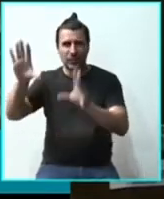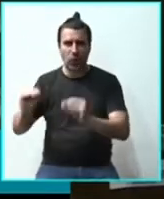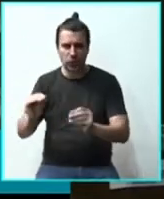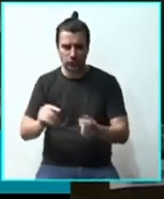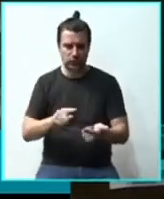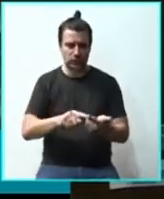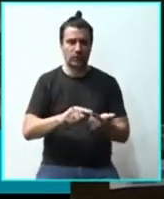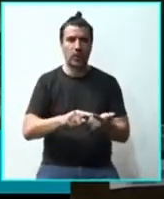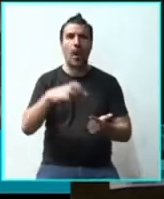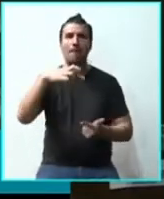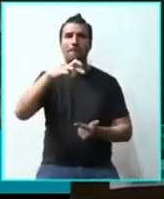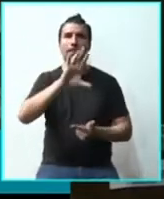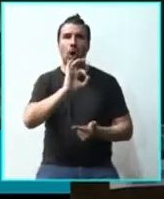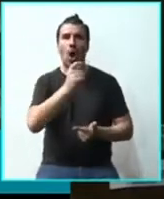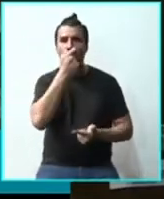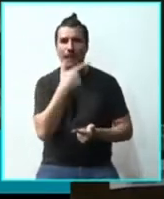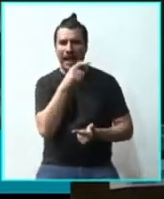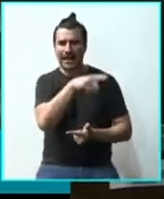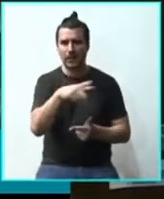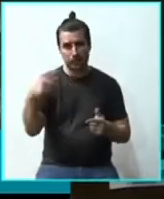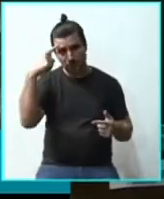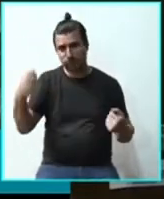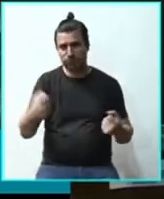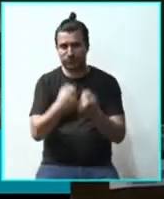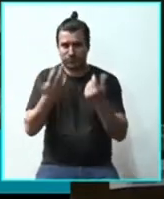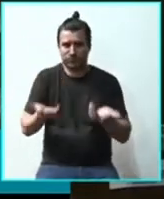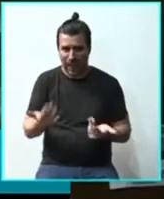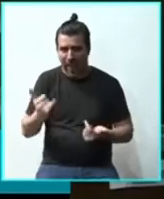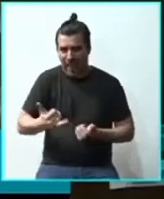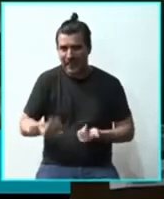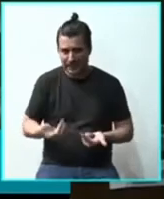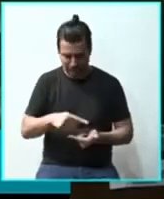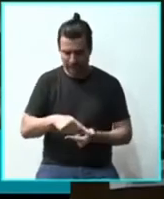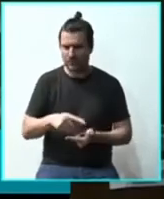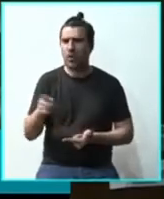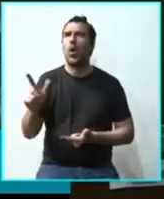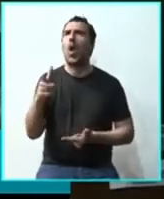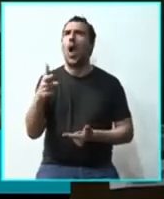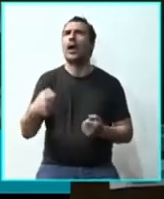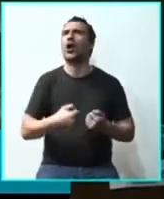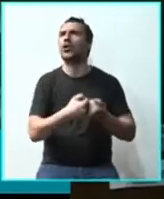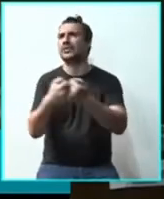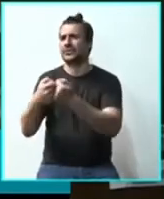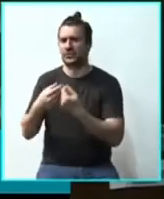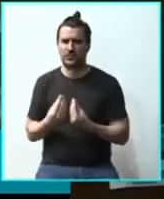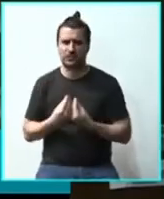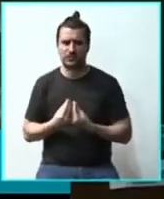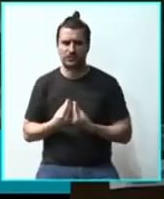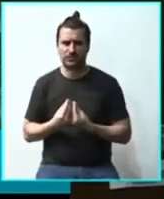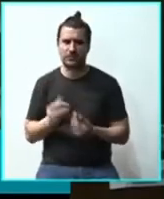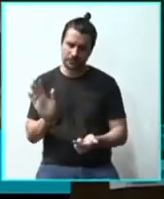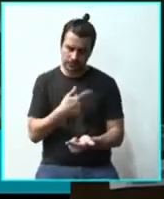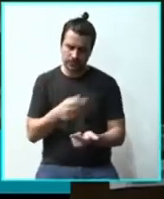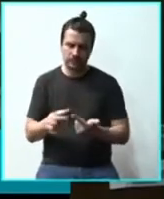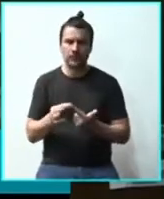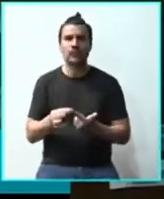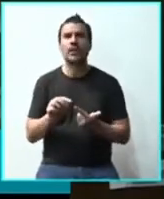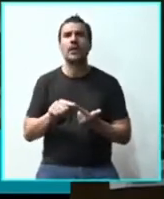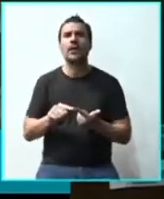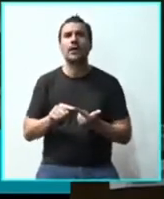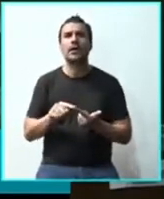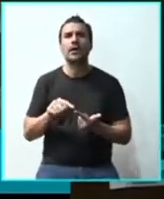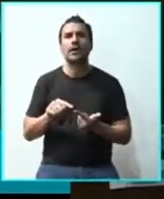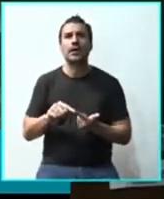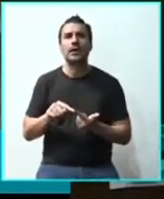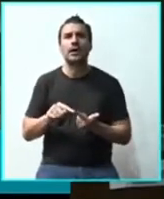una pregunta importante. Se refiere a que las cámaras no tienen que ver con esta ley, es cierto, sino con una ley de seguridad votada previamente. En el